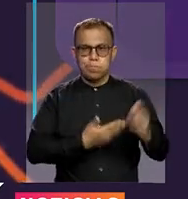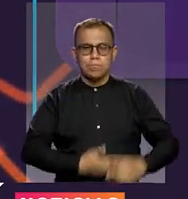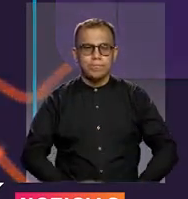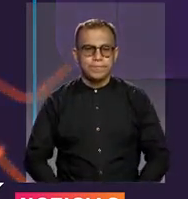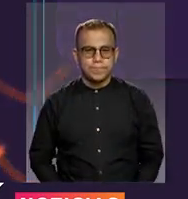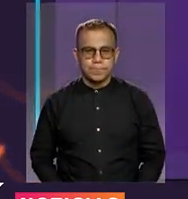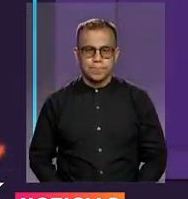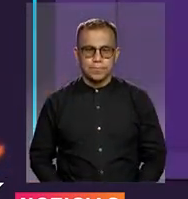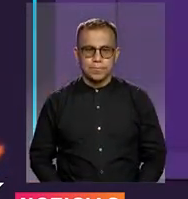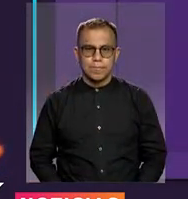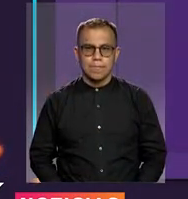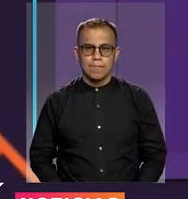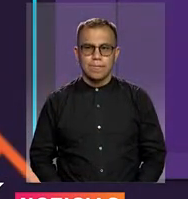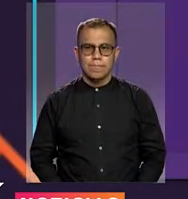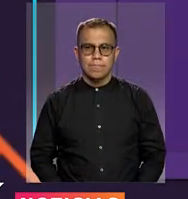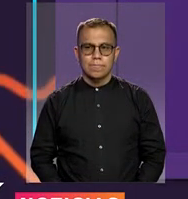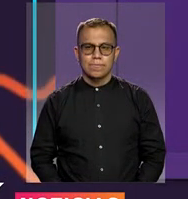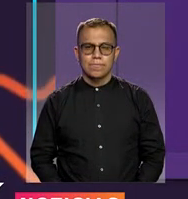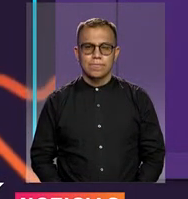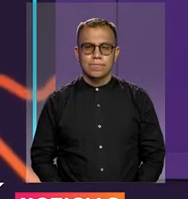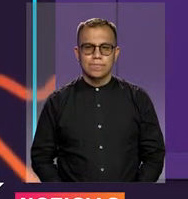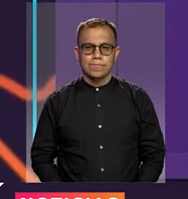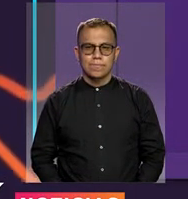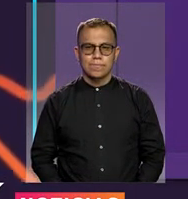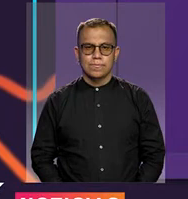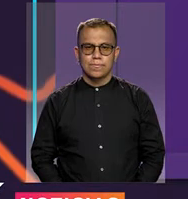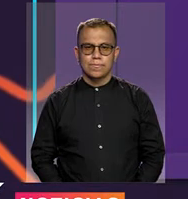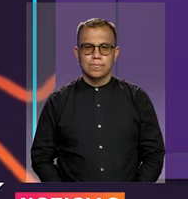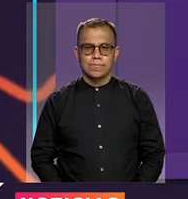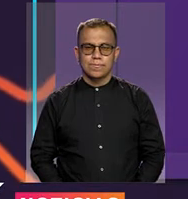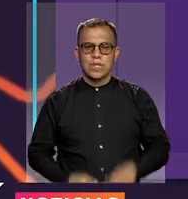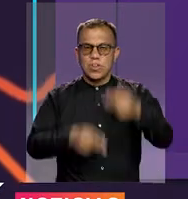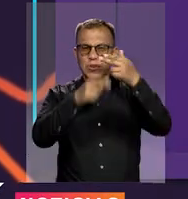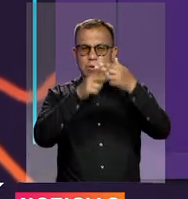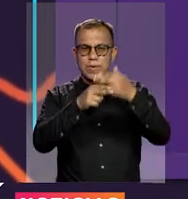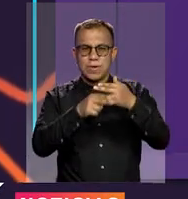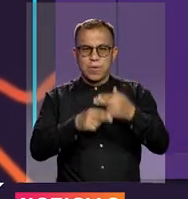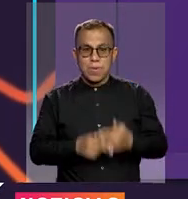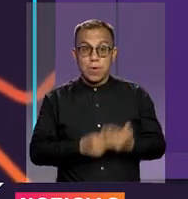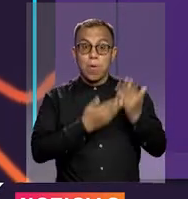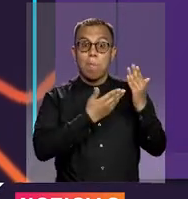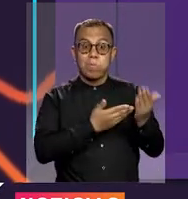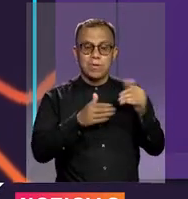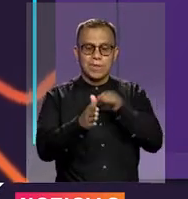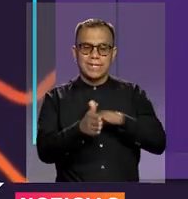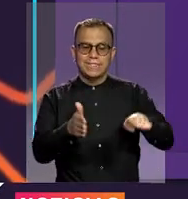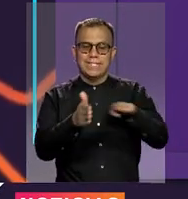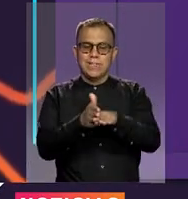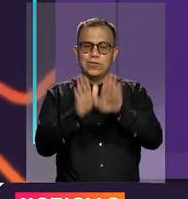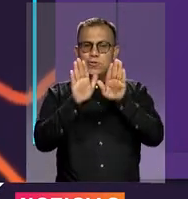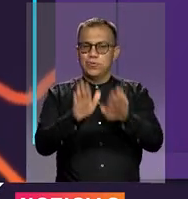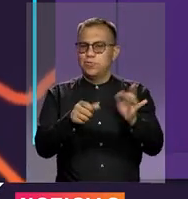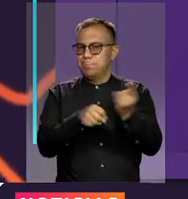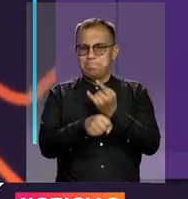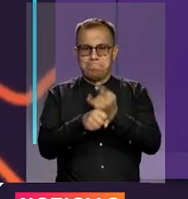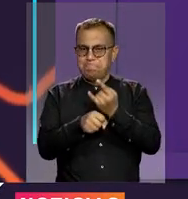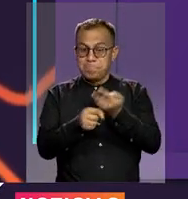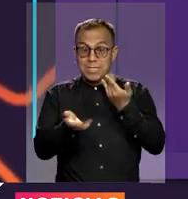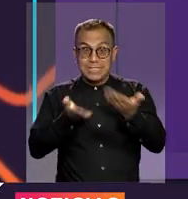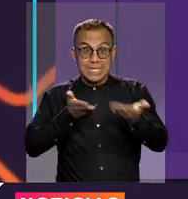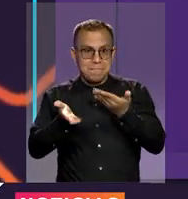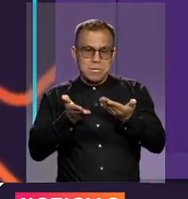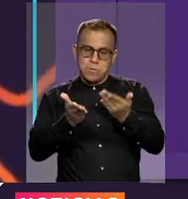Jiménez, Hospital, Ortúa, Nariño, Pucha, Restrepo, Olaya,